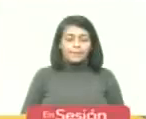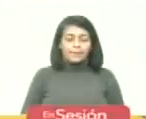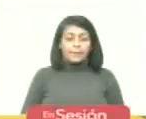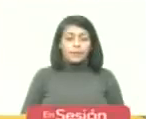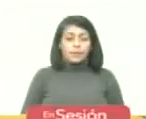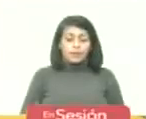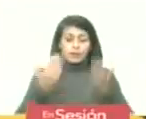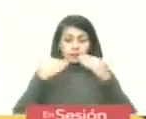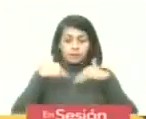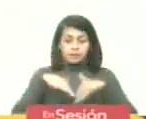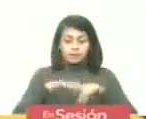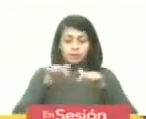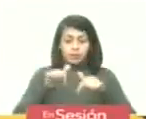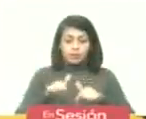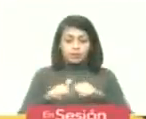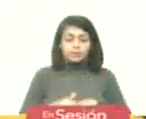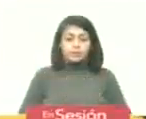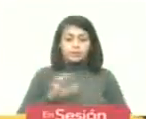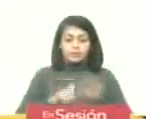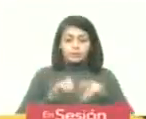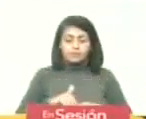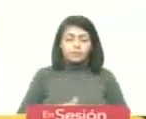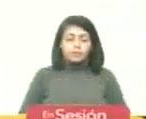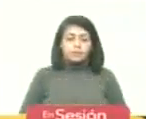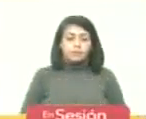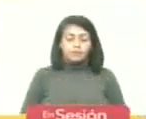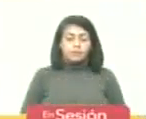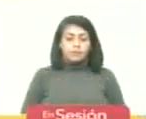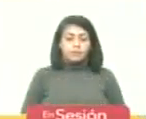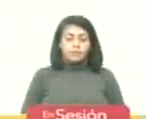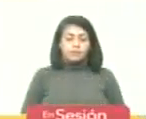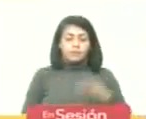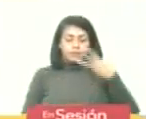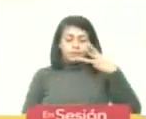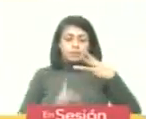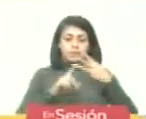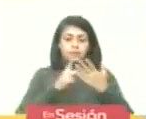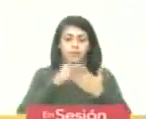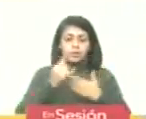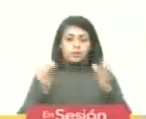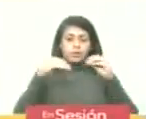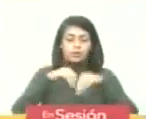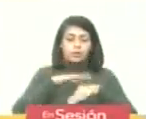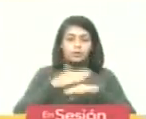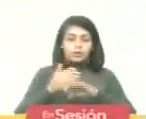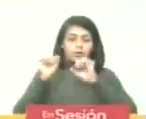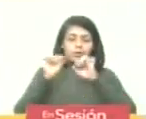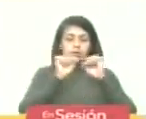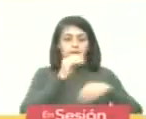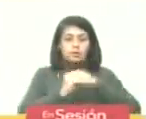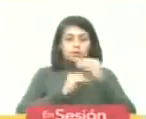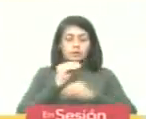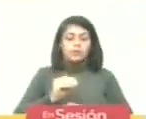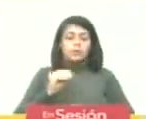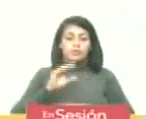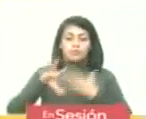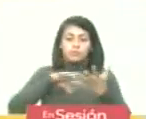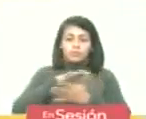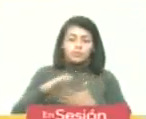Siguiente punto del orden del día, ciudadana secretaria. Punto número 3, proyecto de acuerdo de rechazo a la provocación